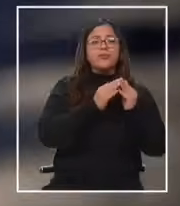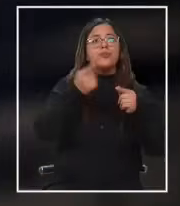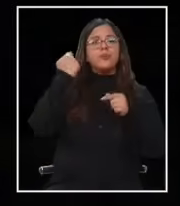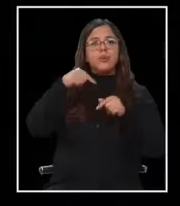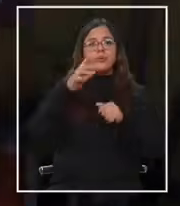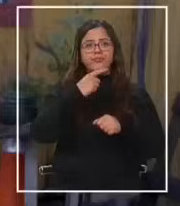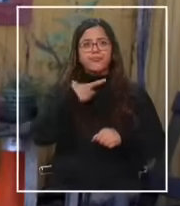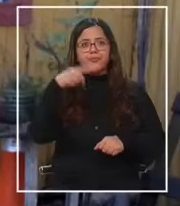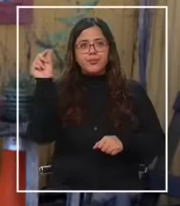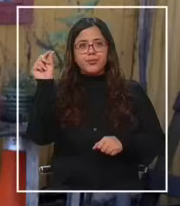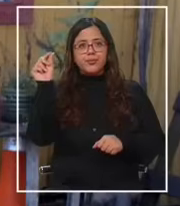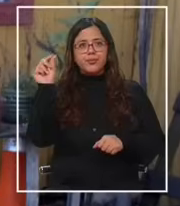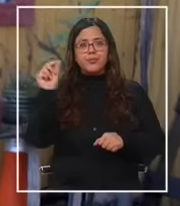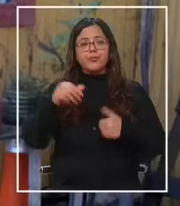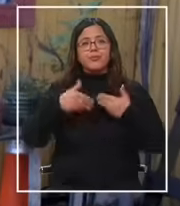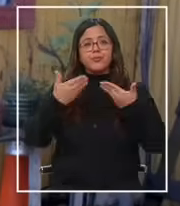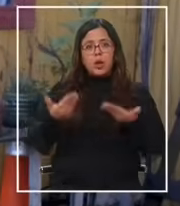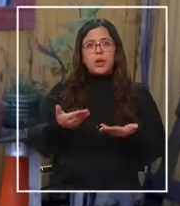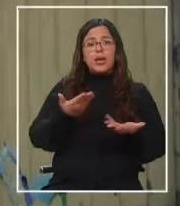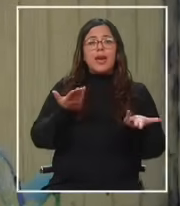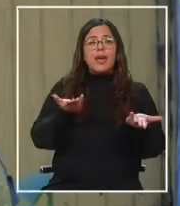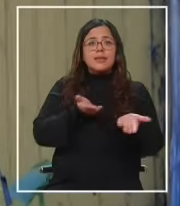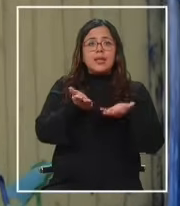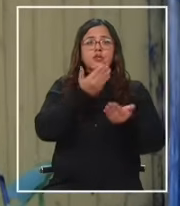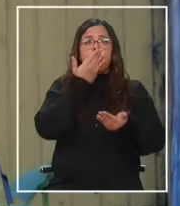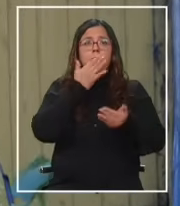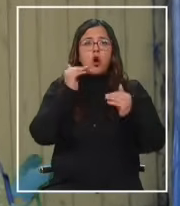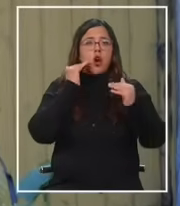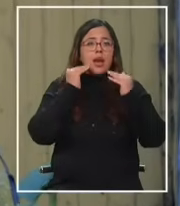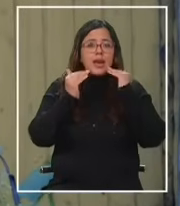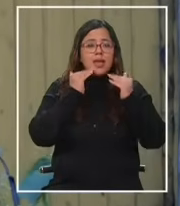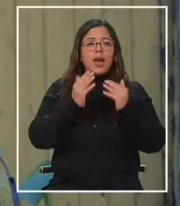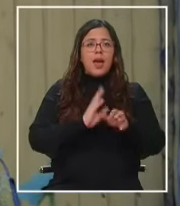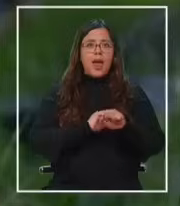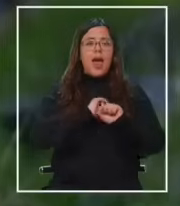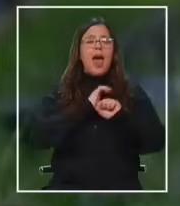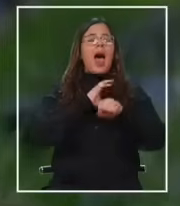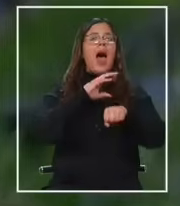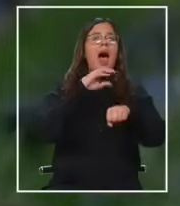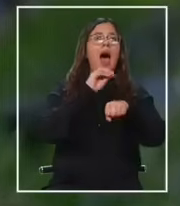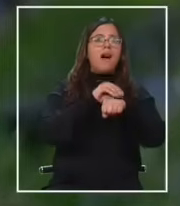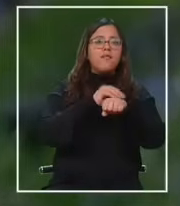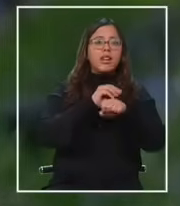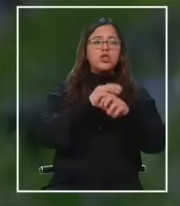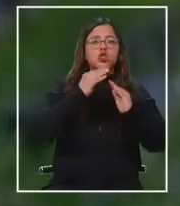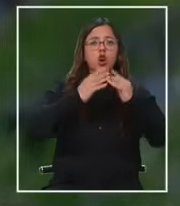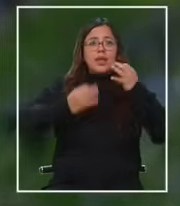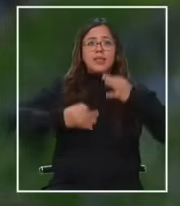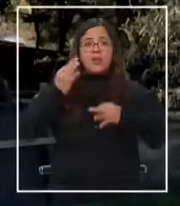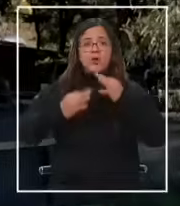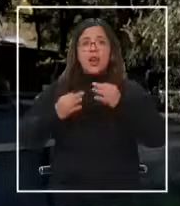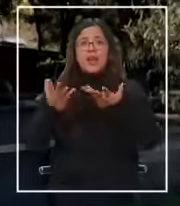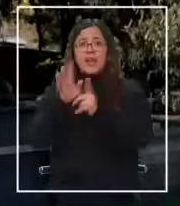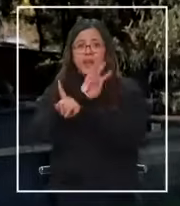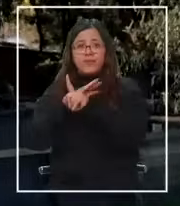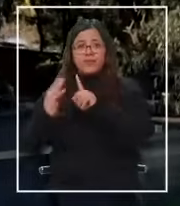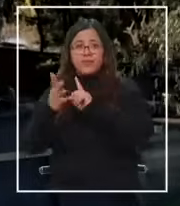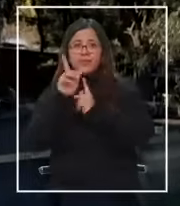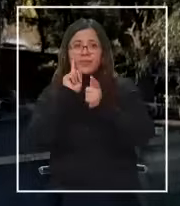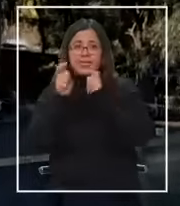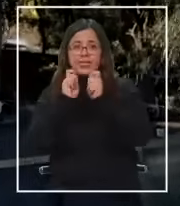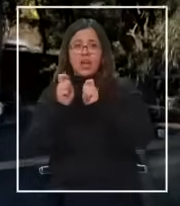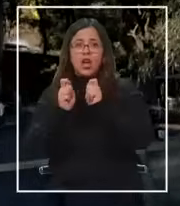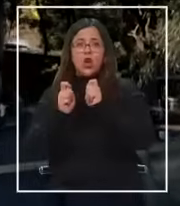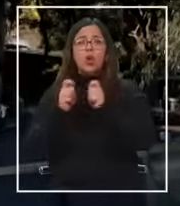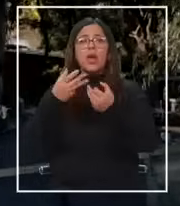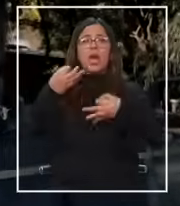escapa de ellas. Pese a que Mejor Niñez informa reiteradamente al tribunal que su círculo cercano es de riesgo para la niña, la